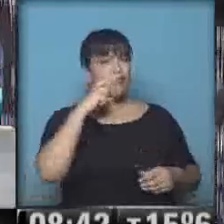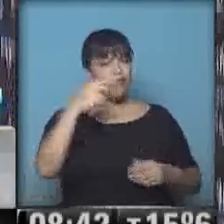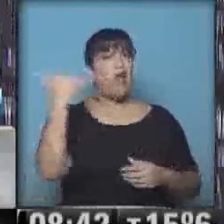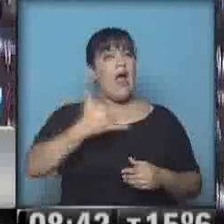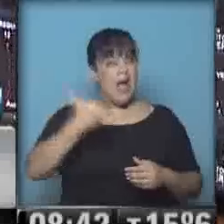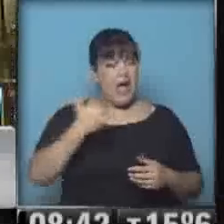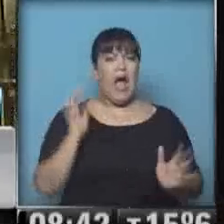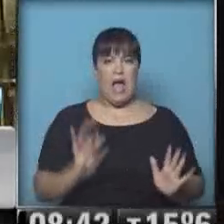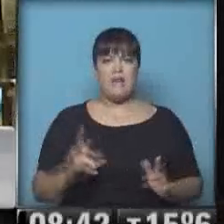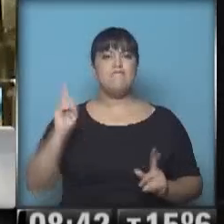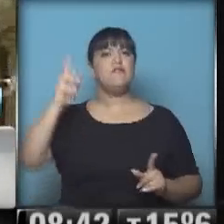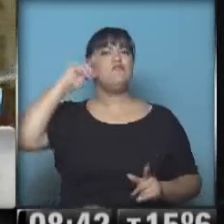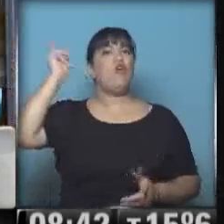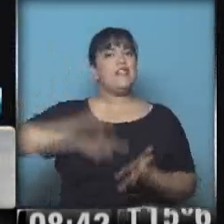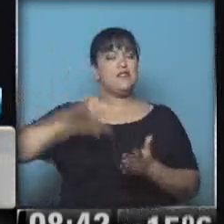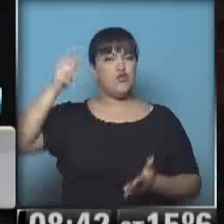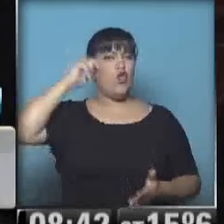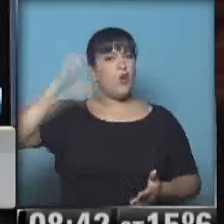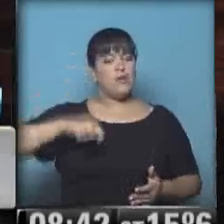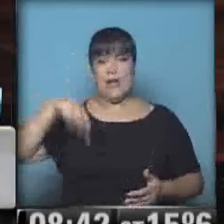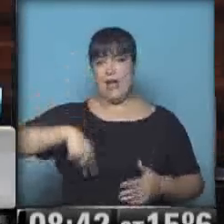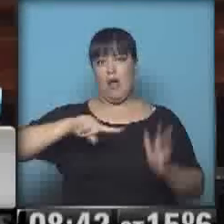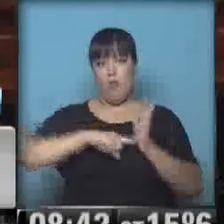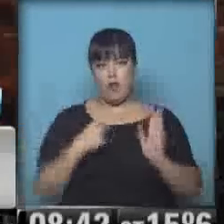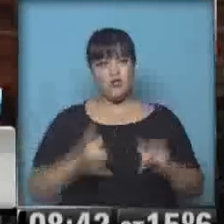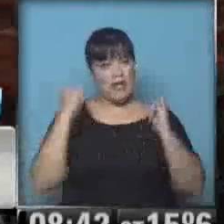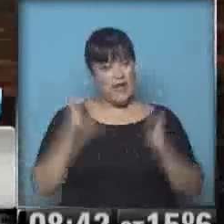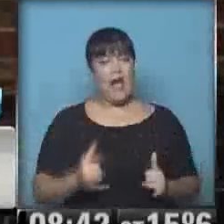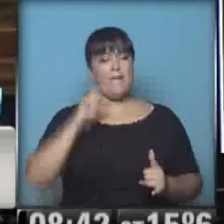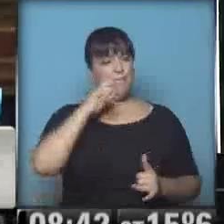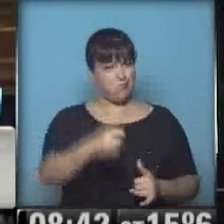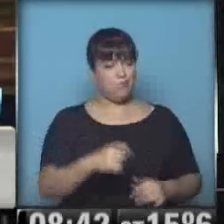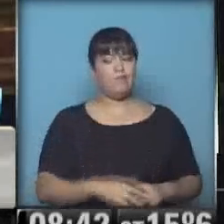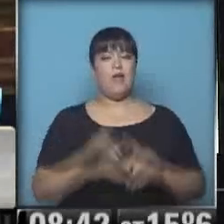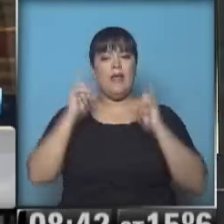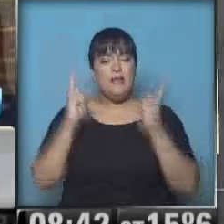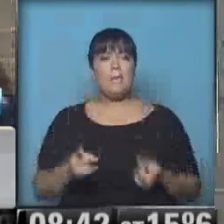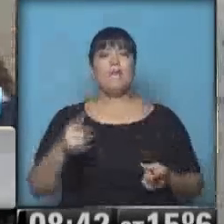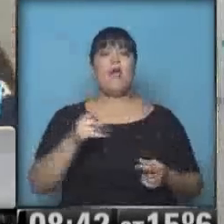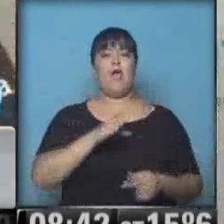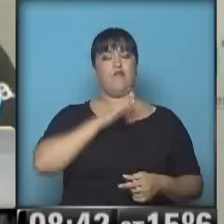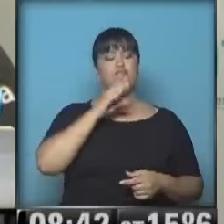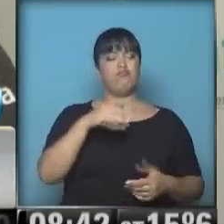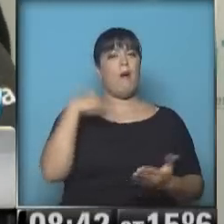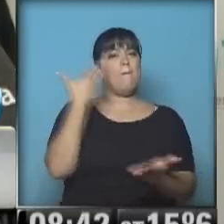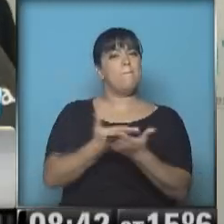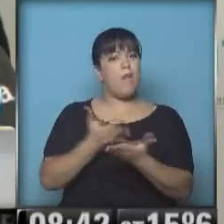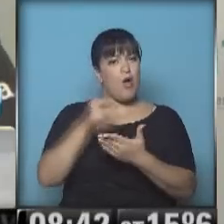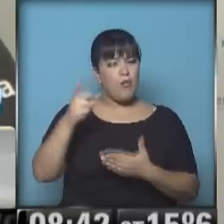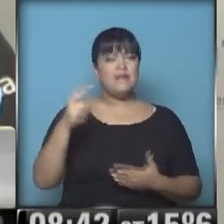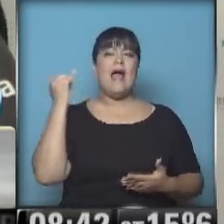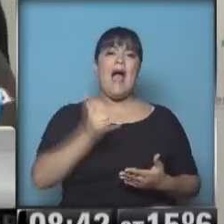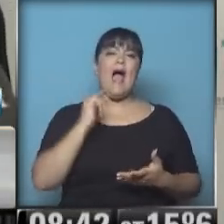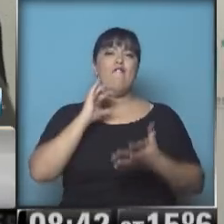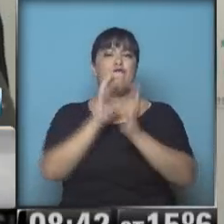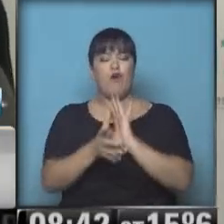judiciales en esta Sí aquí en en Buenos Aires eh Y y además nos hemos presentado también planteándoles que hay una suerte